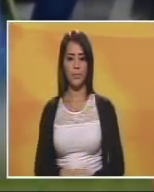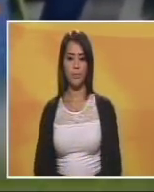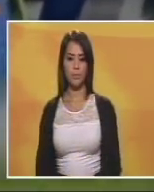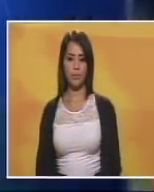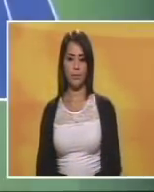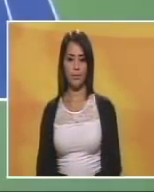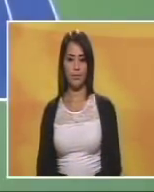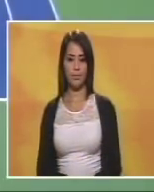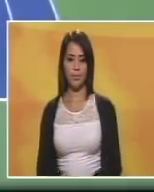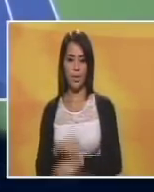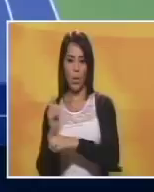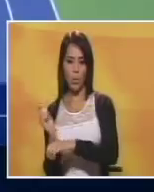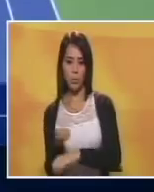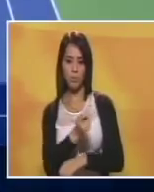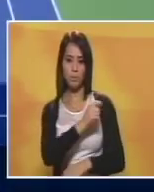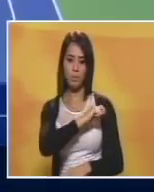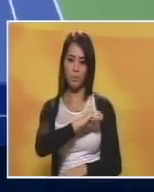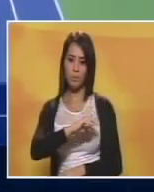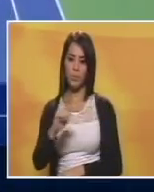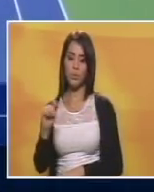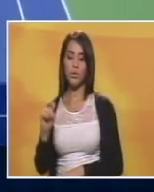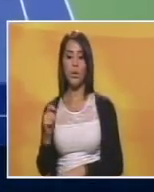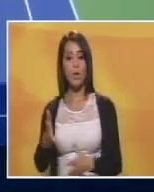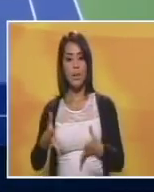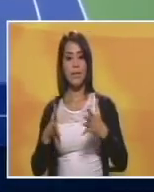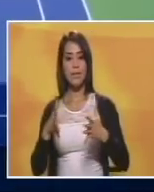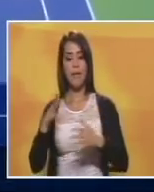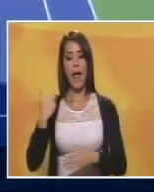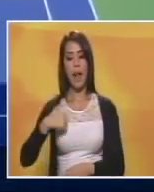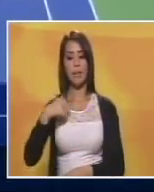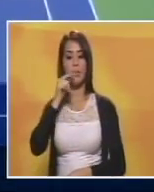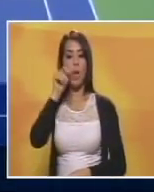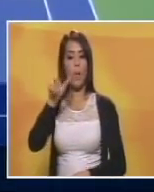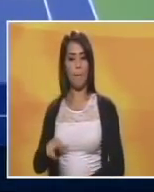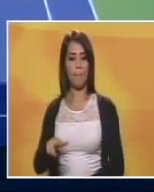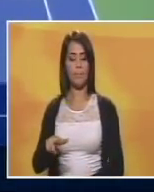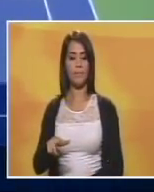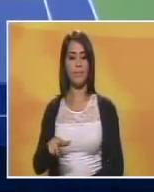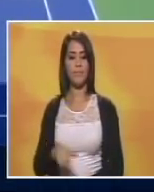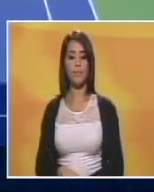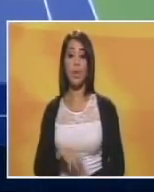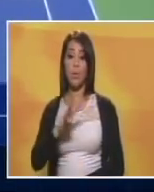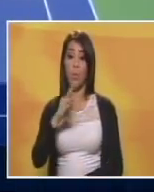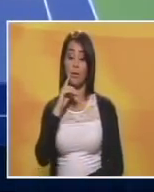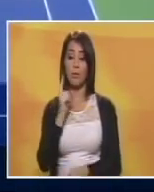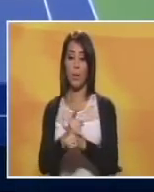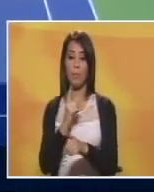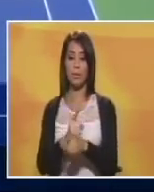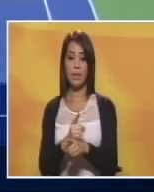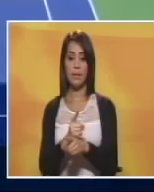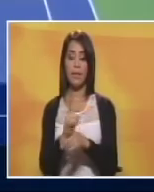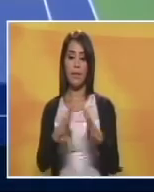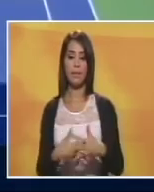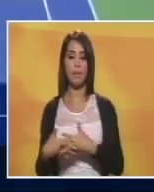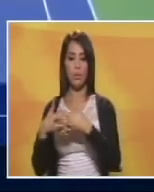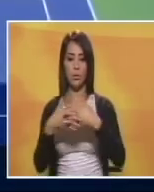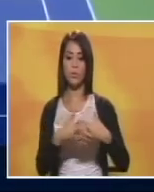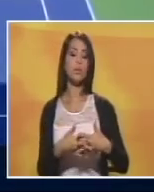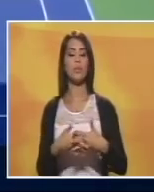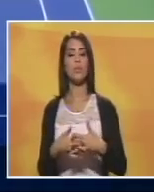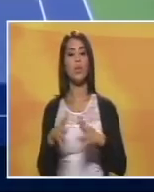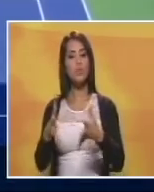histórica Champions consecutiva. Deschamps fue el amuleto de Francia para su segundo título mundial y Dalic tomó a una atribulada Croacia y la